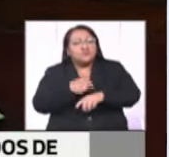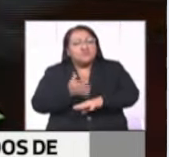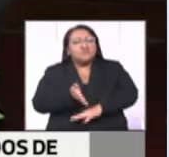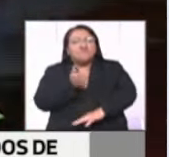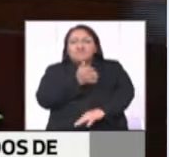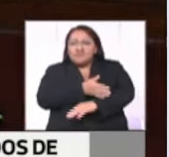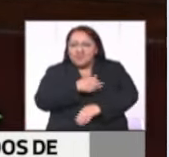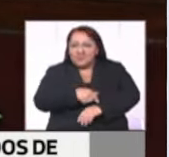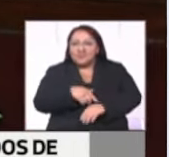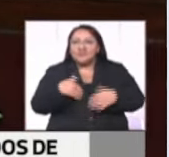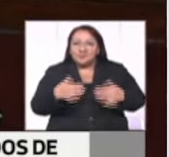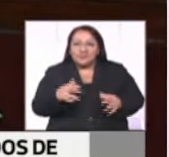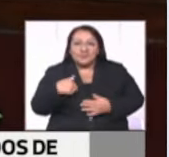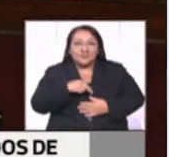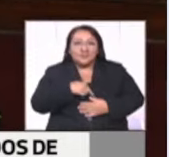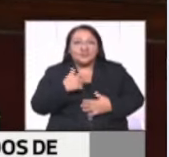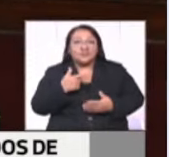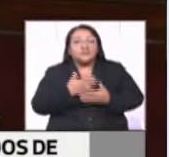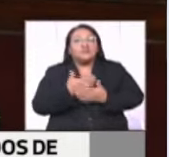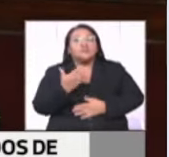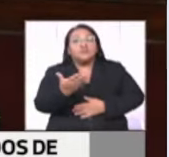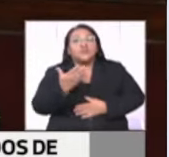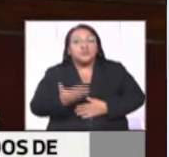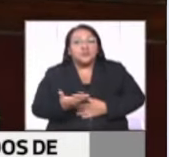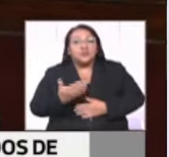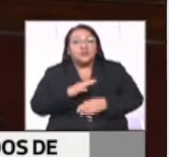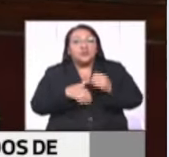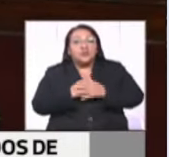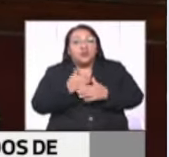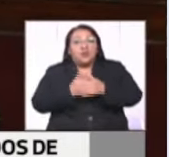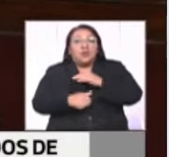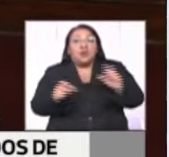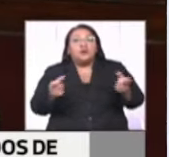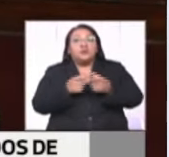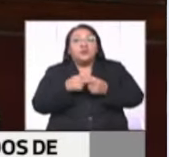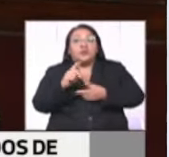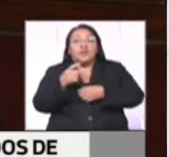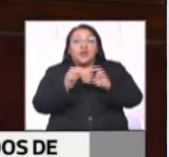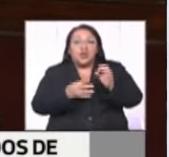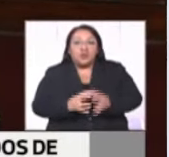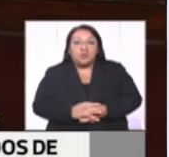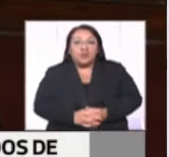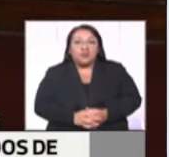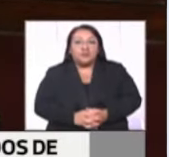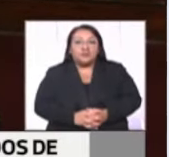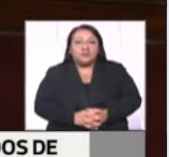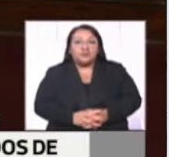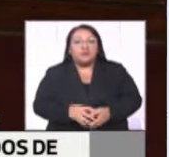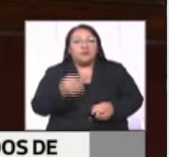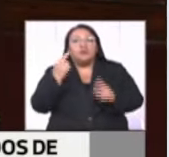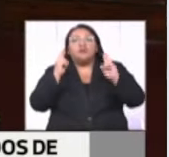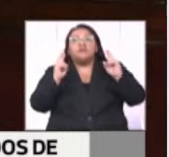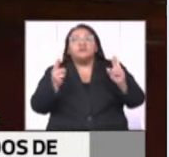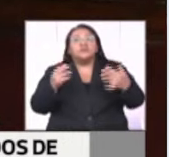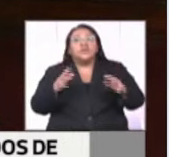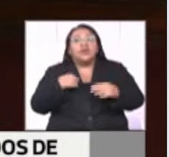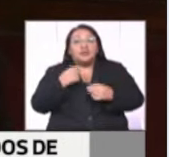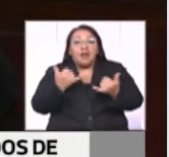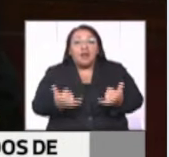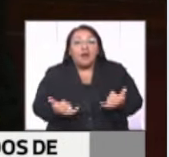tiempo de exigencias en la Comisión de Economía, por fin llega el